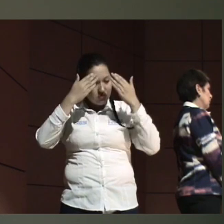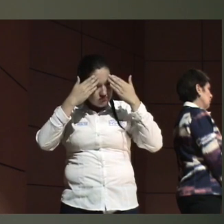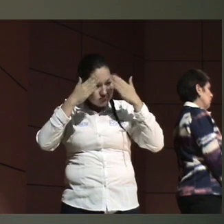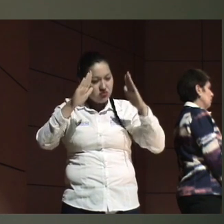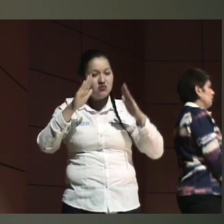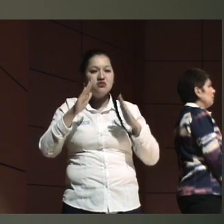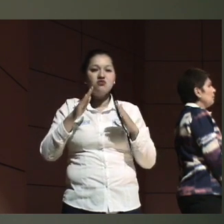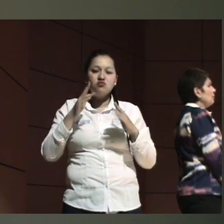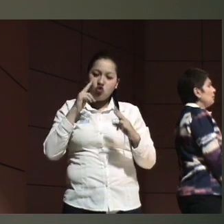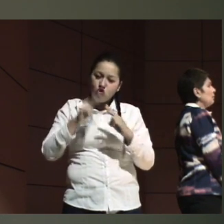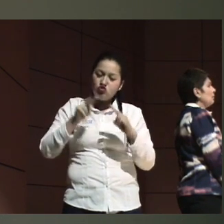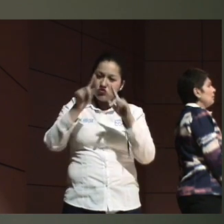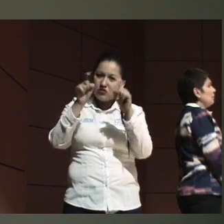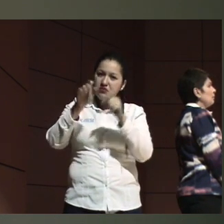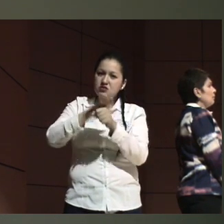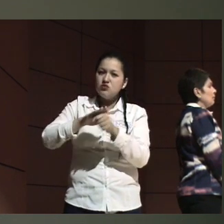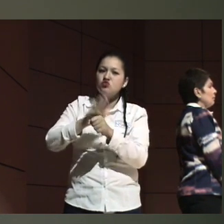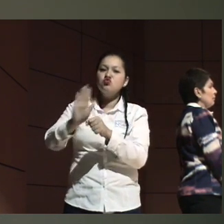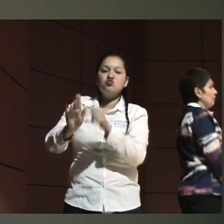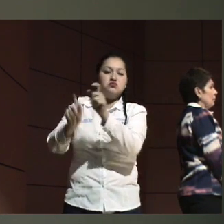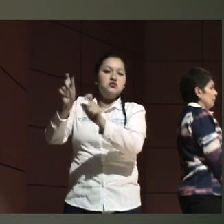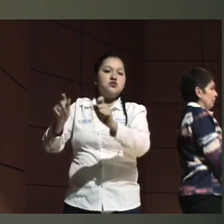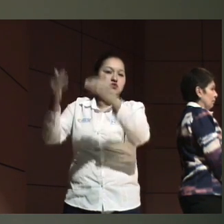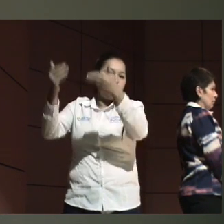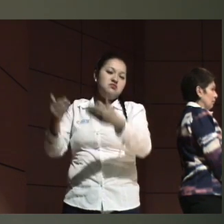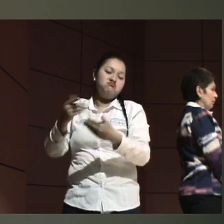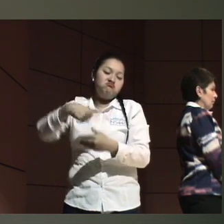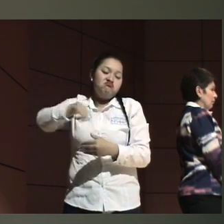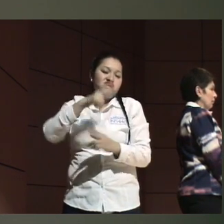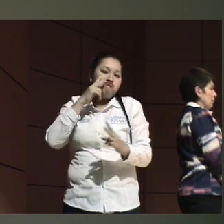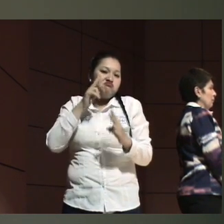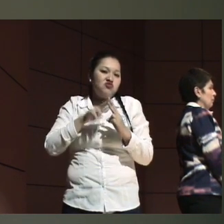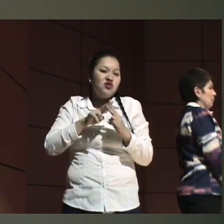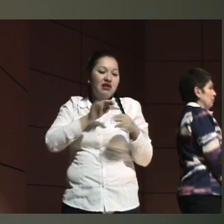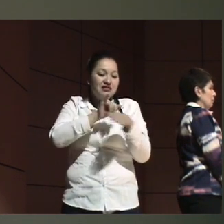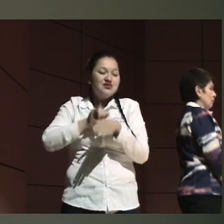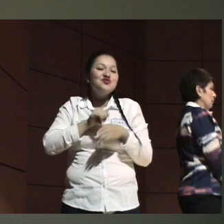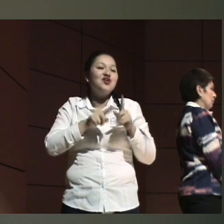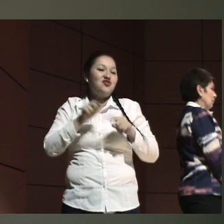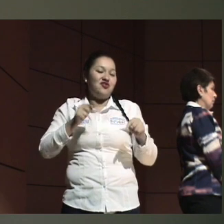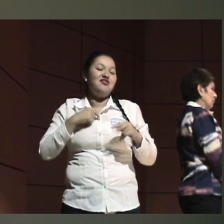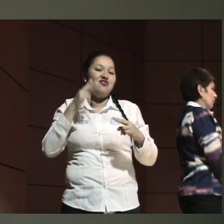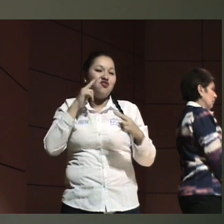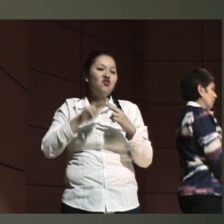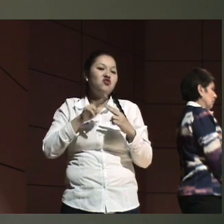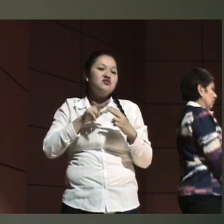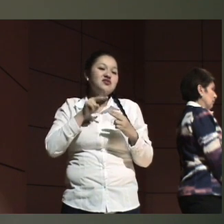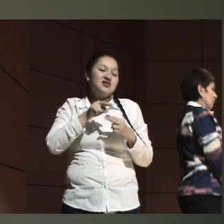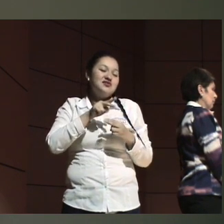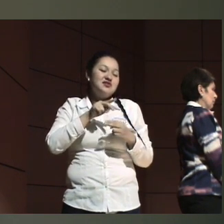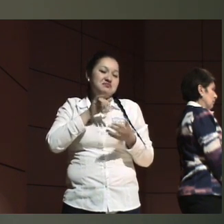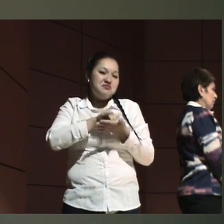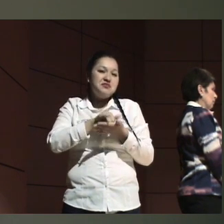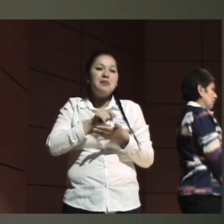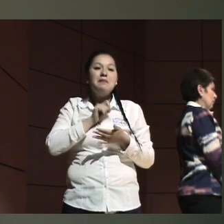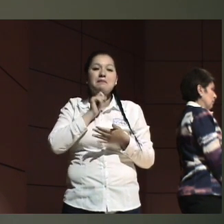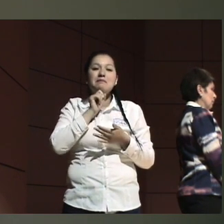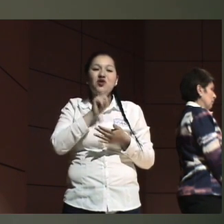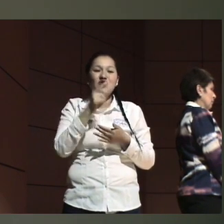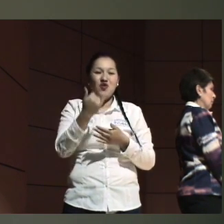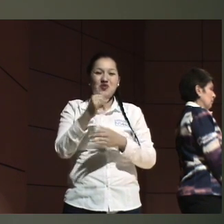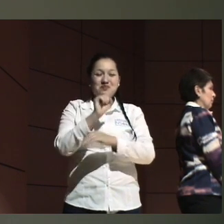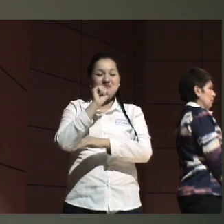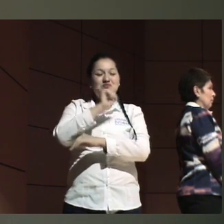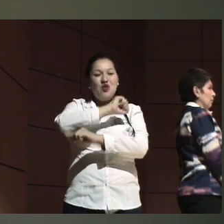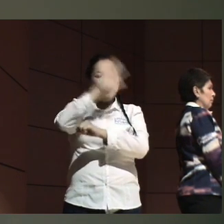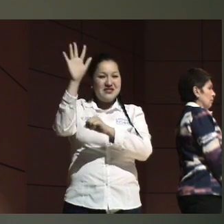o las condiciones de discapacidad que conocemos nosotros en el día a día y que pues será materia de la pregunta de el panel de